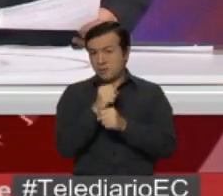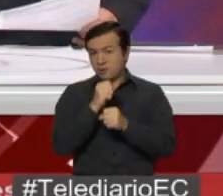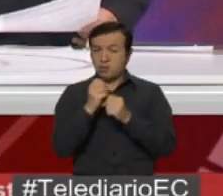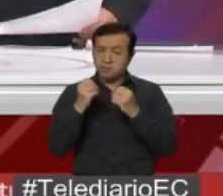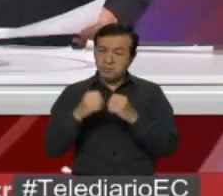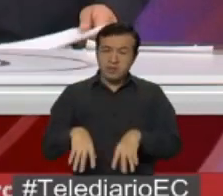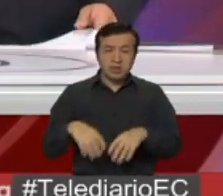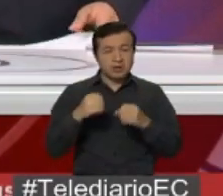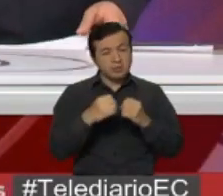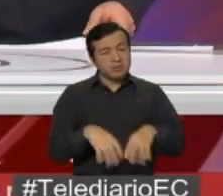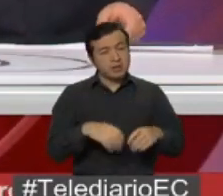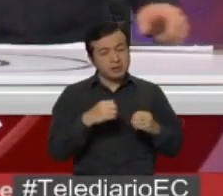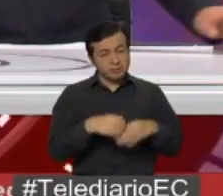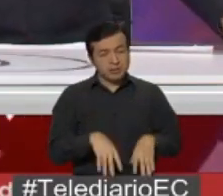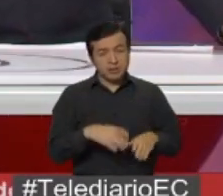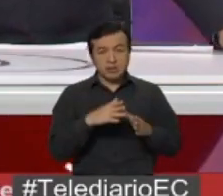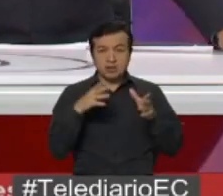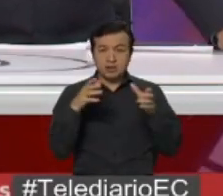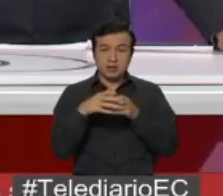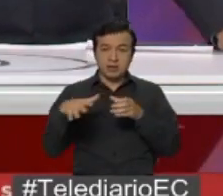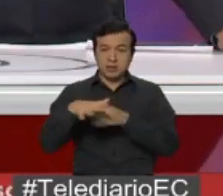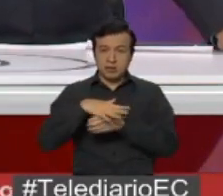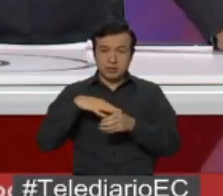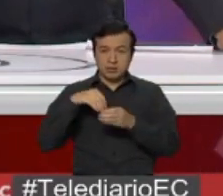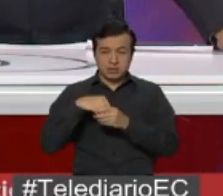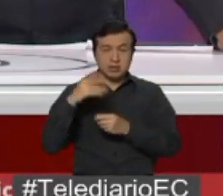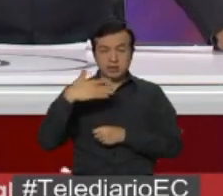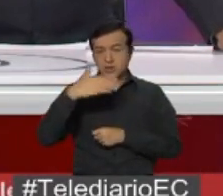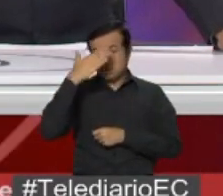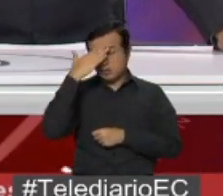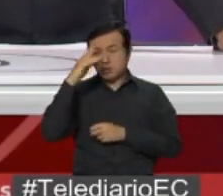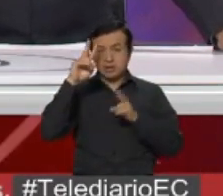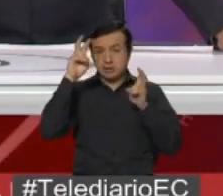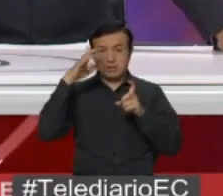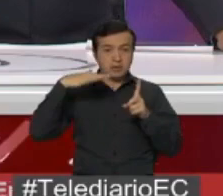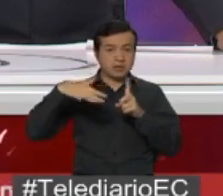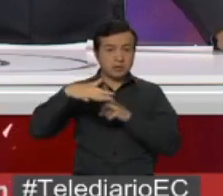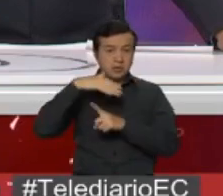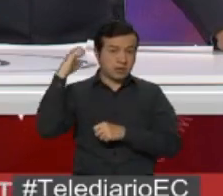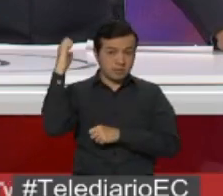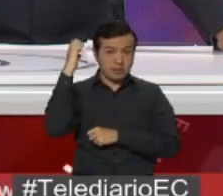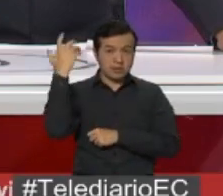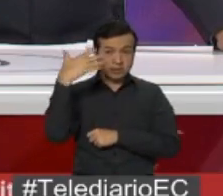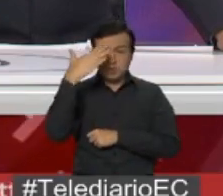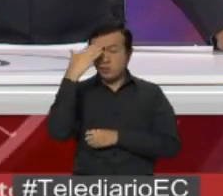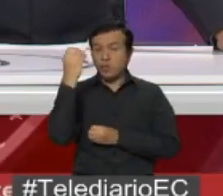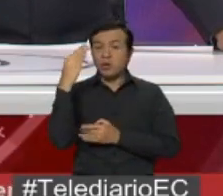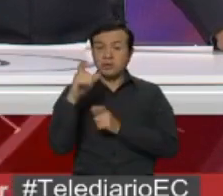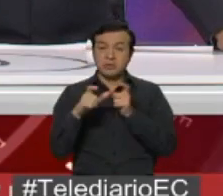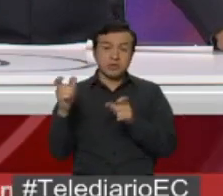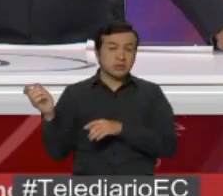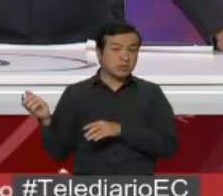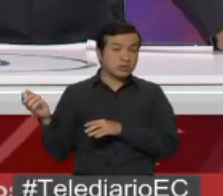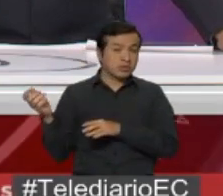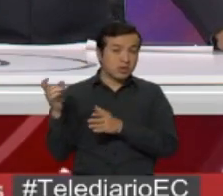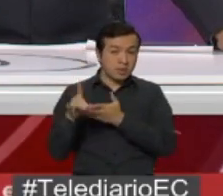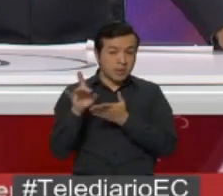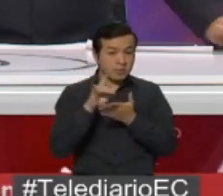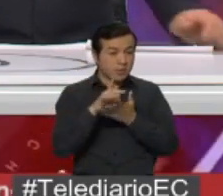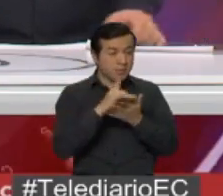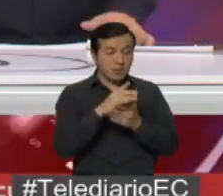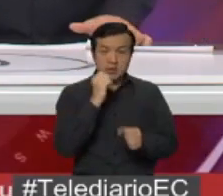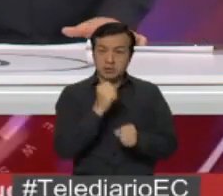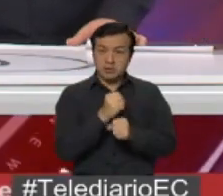fuentes de empleo en estas asociaciones cooperativas y demás por la situación que se ha vivido en estos últimos días y semanas